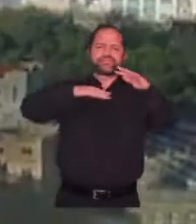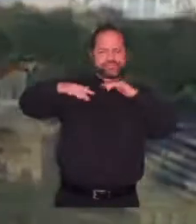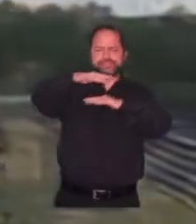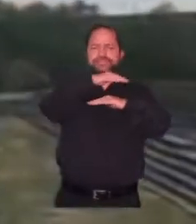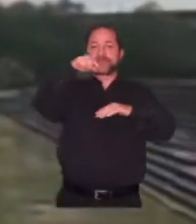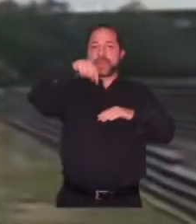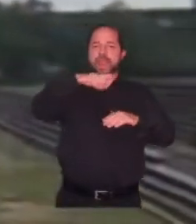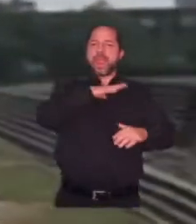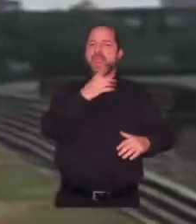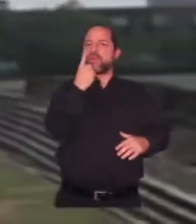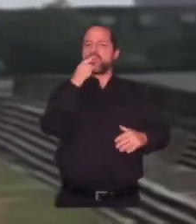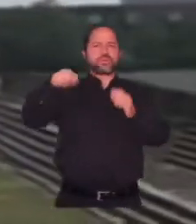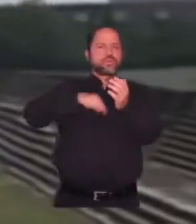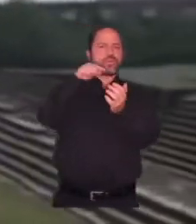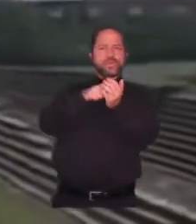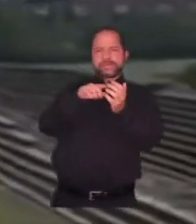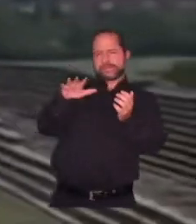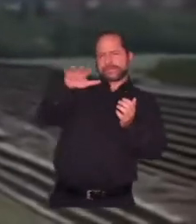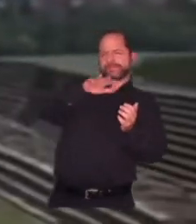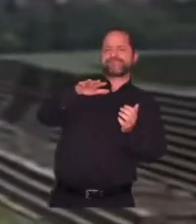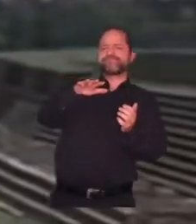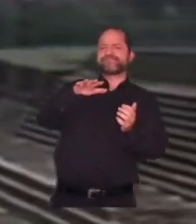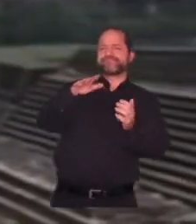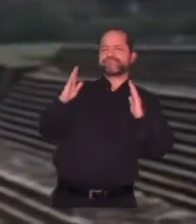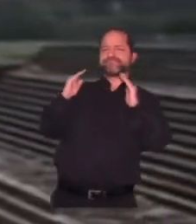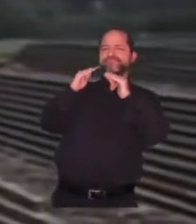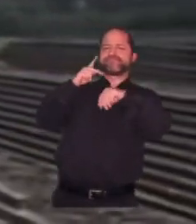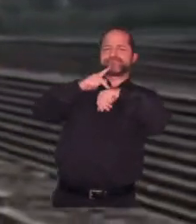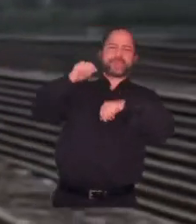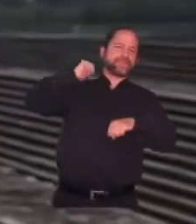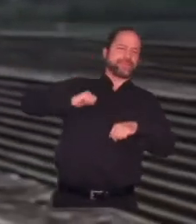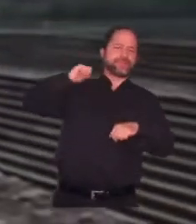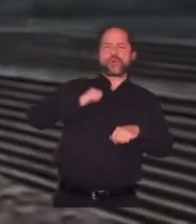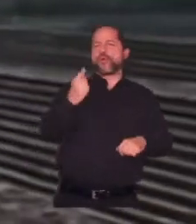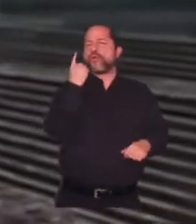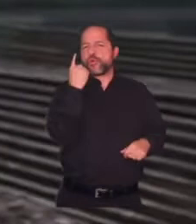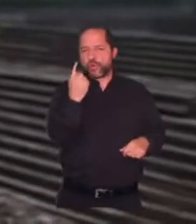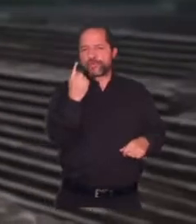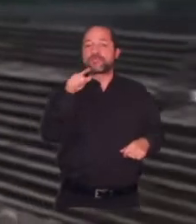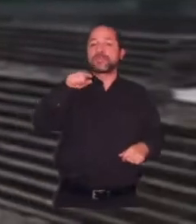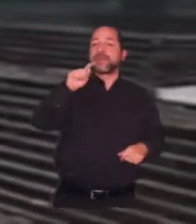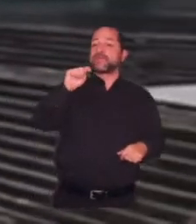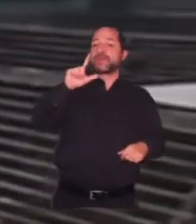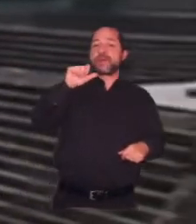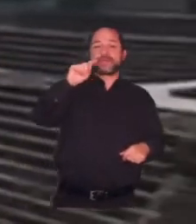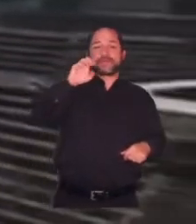entre el agitado ir y venir citadino emerge una zona arqueológica